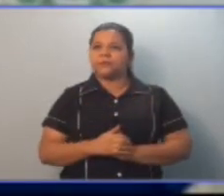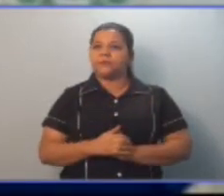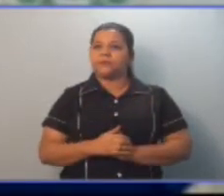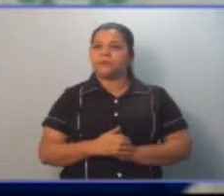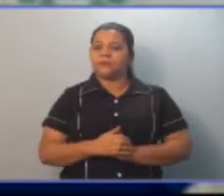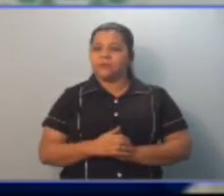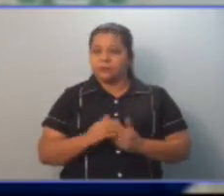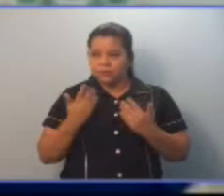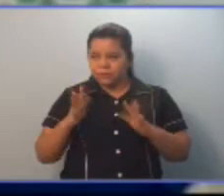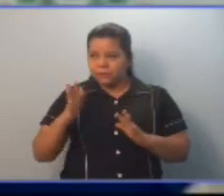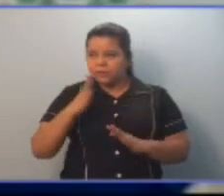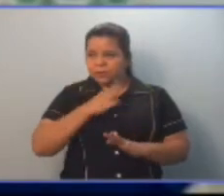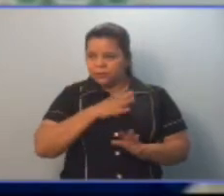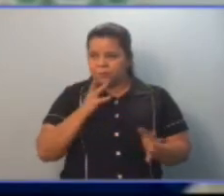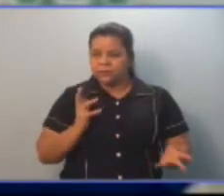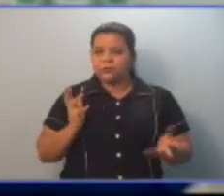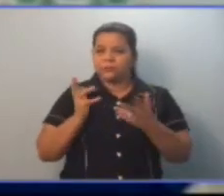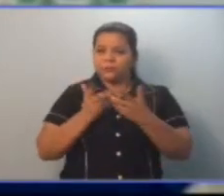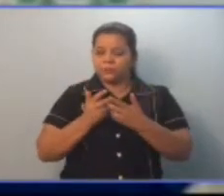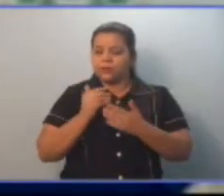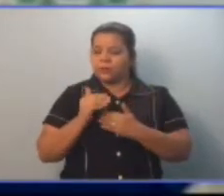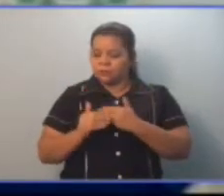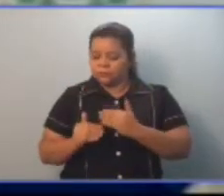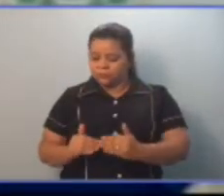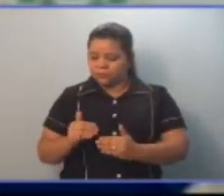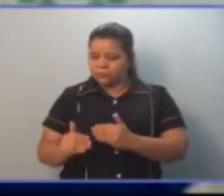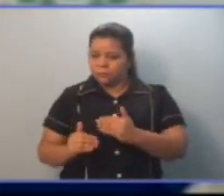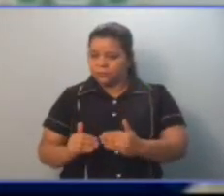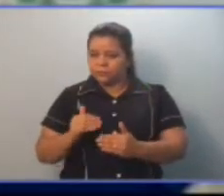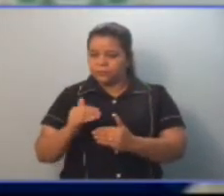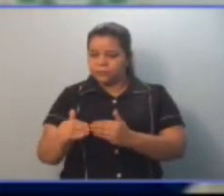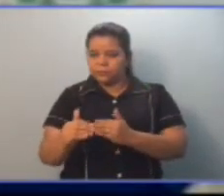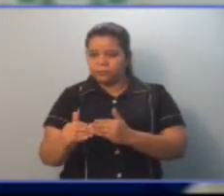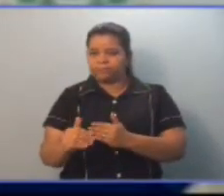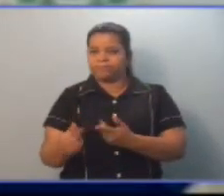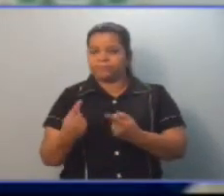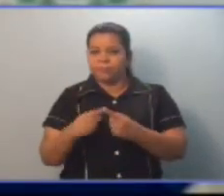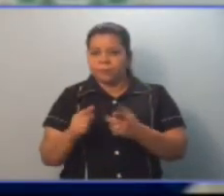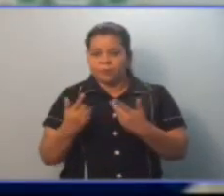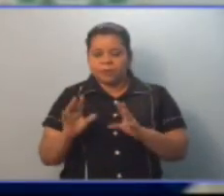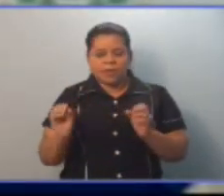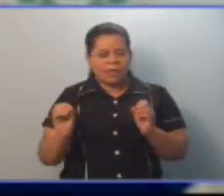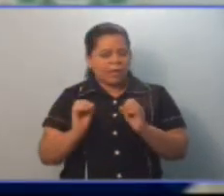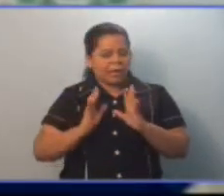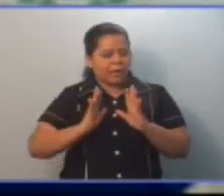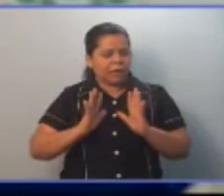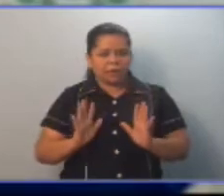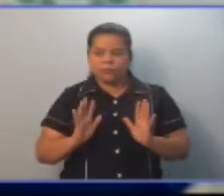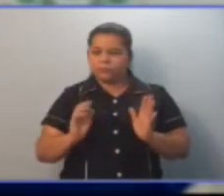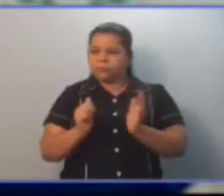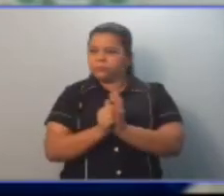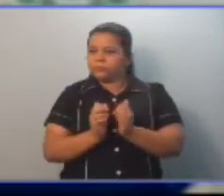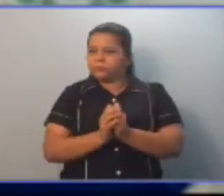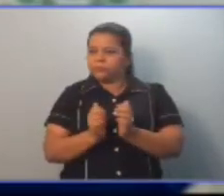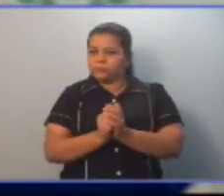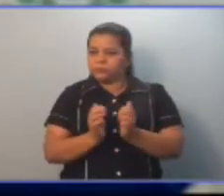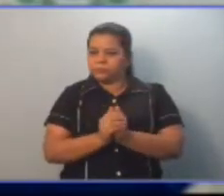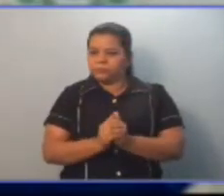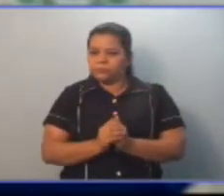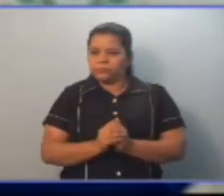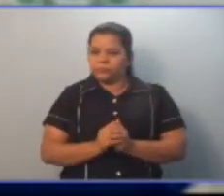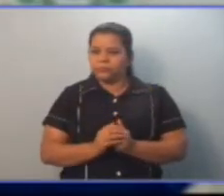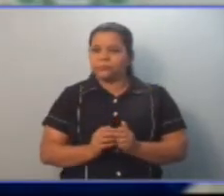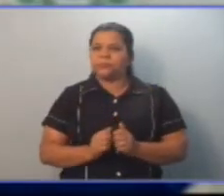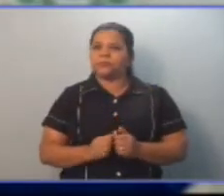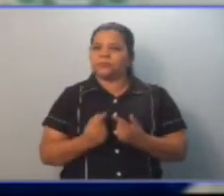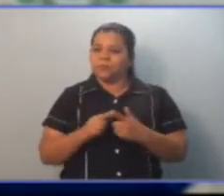que tienen que ver con los intereses de la sociedad sin ningún tipo de ánimo partidista, pues. Que aquí